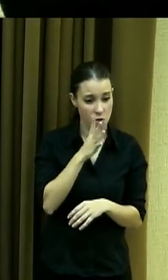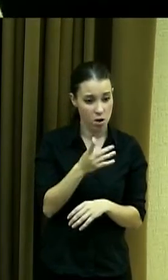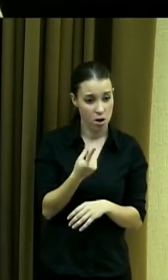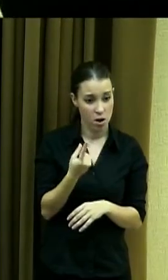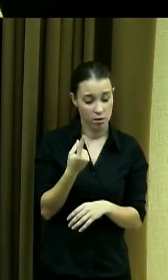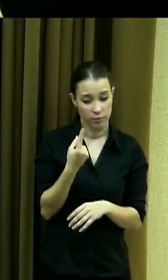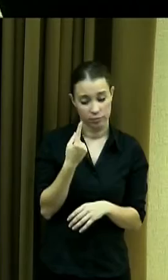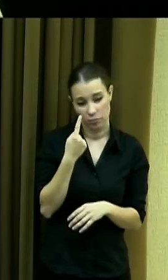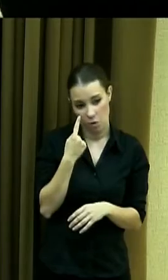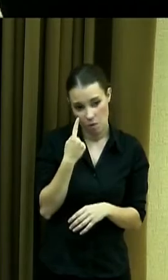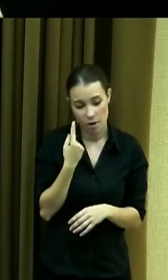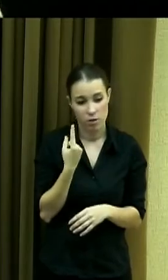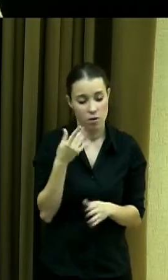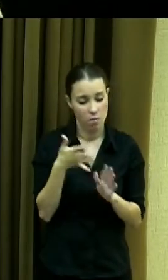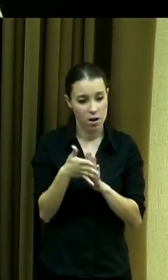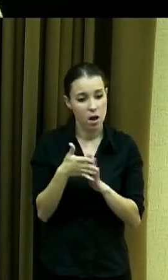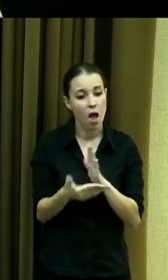no me voy a detener.